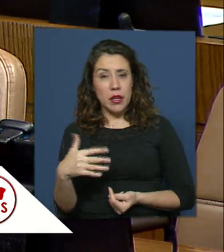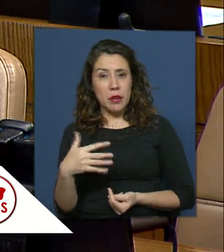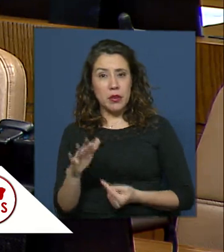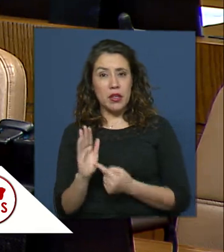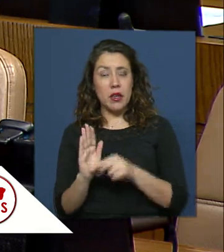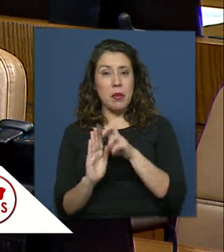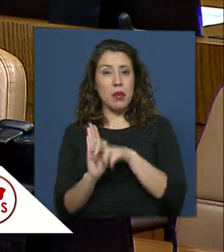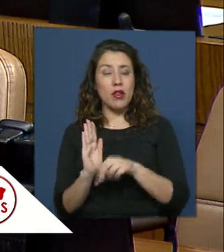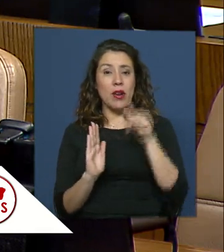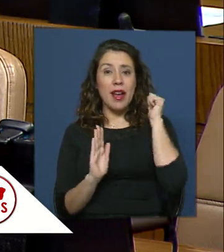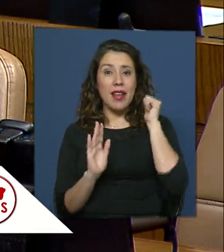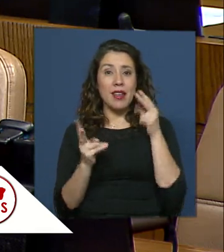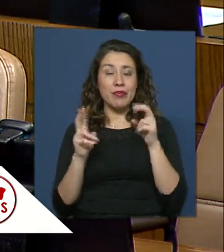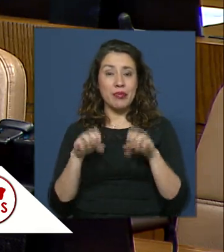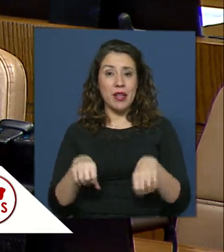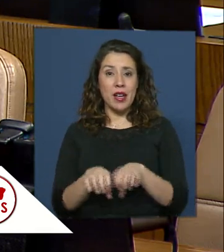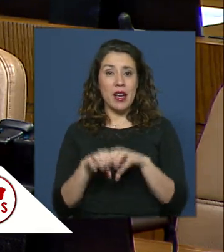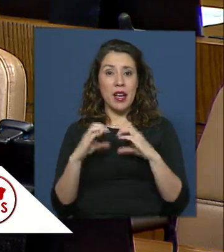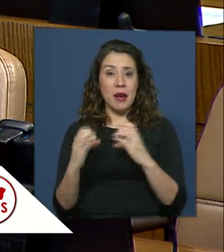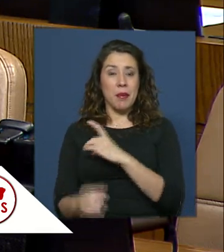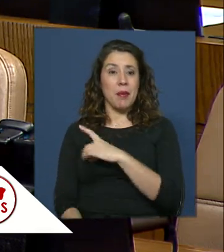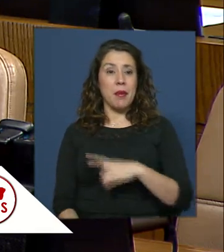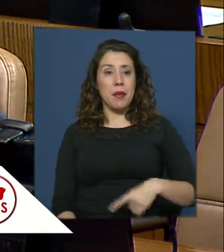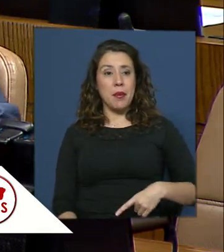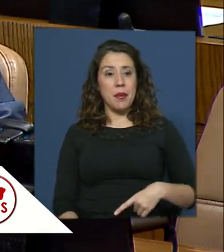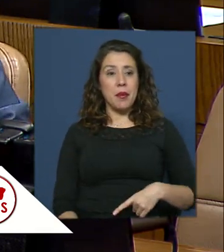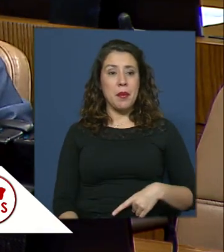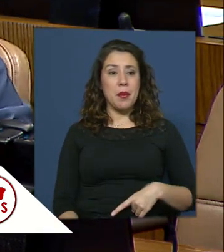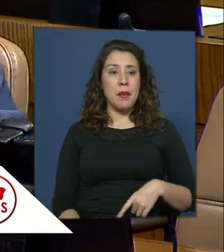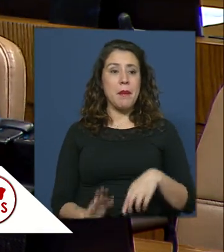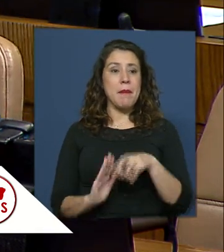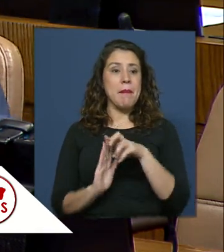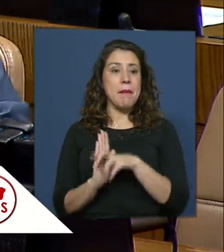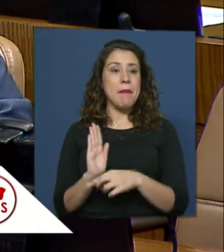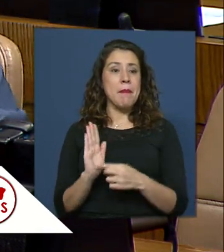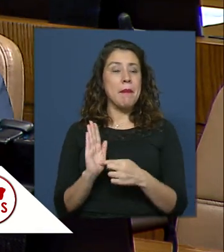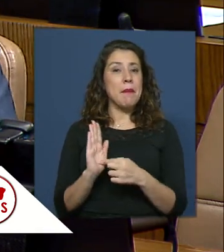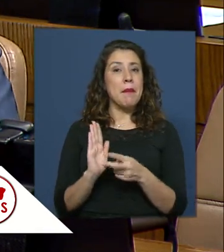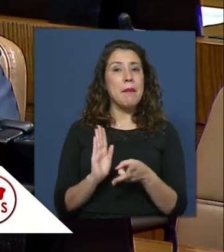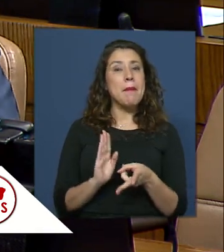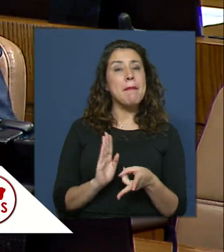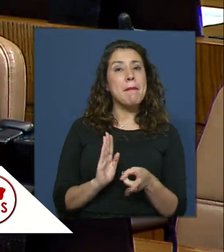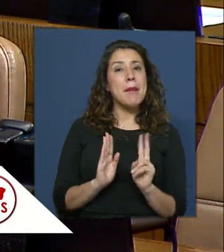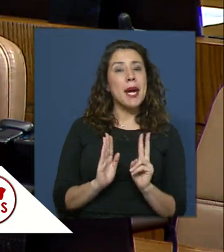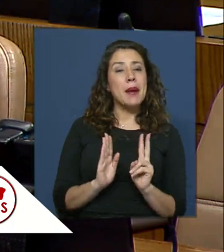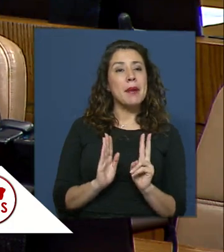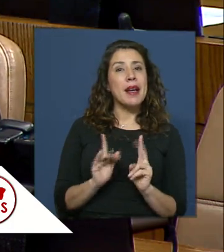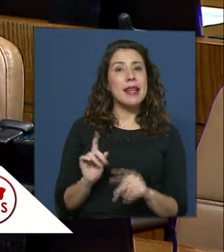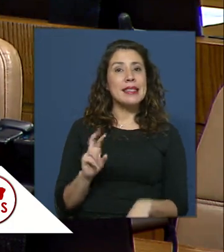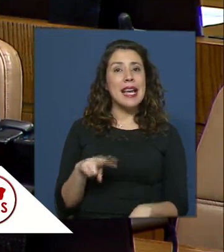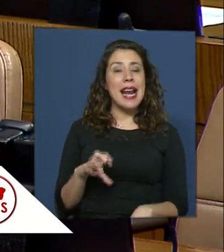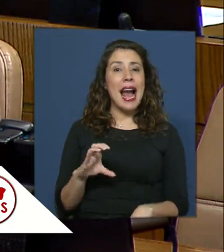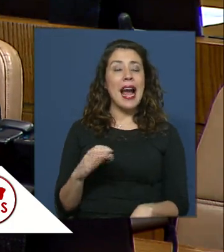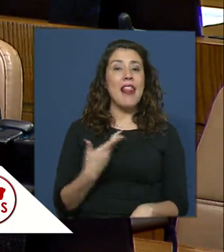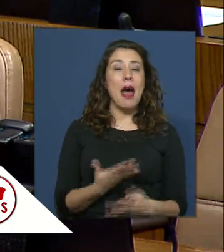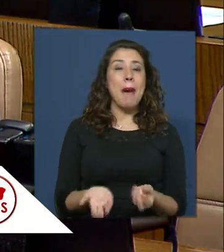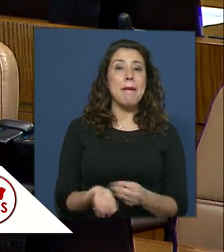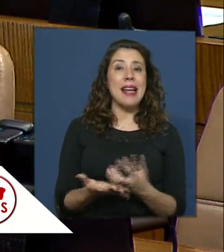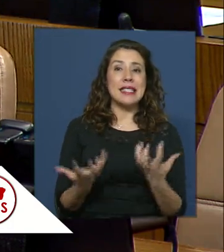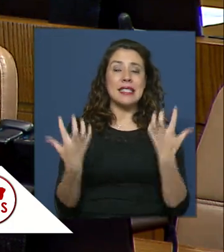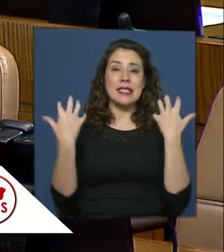proyecto que ayer aprobamos acá en la Cámara de Diputados, que es el proyecto que en definitiva permite que CERNAC tenga más